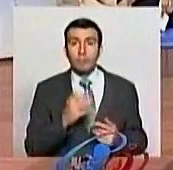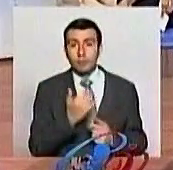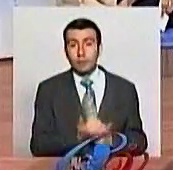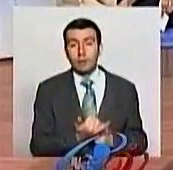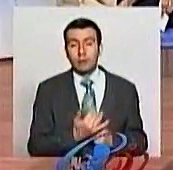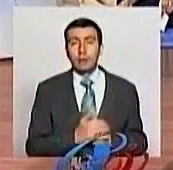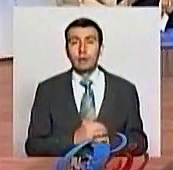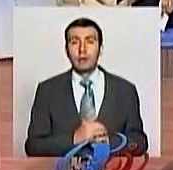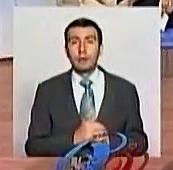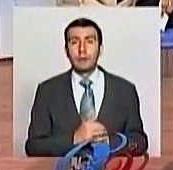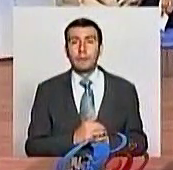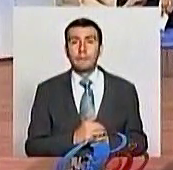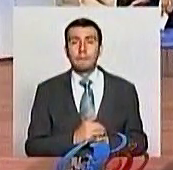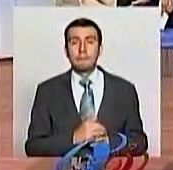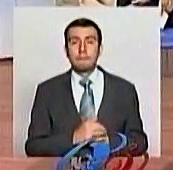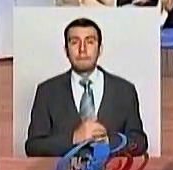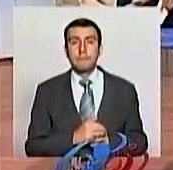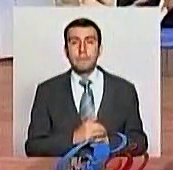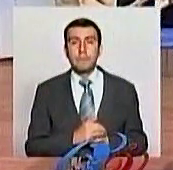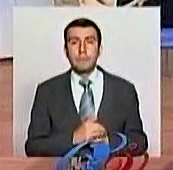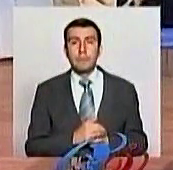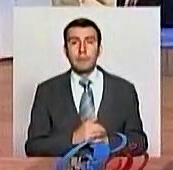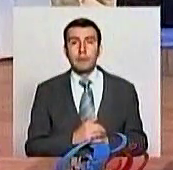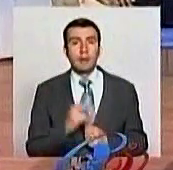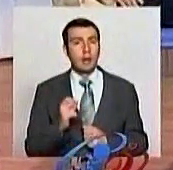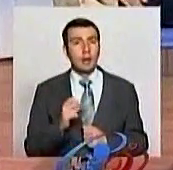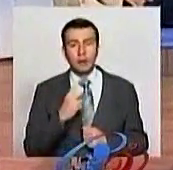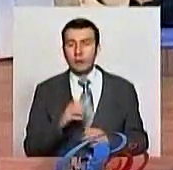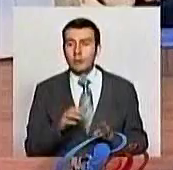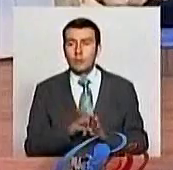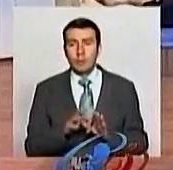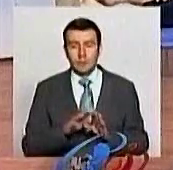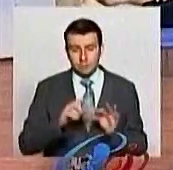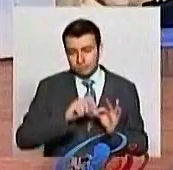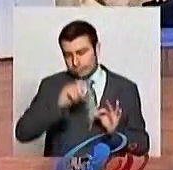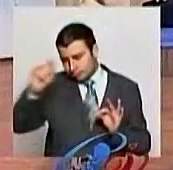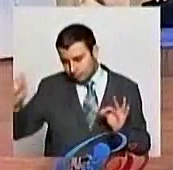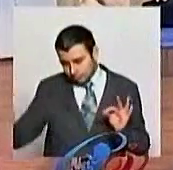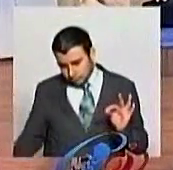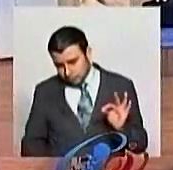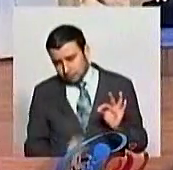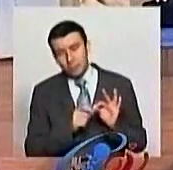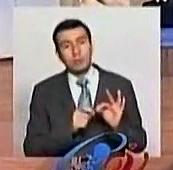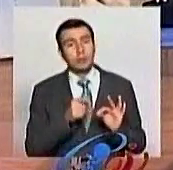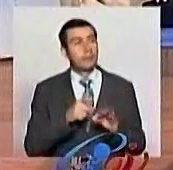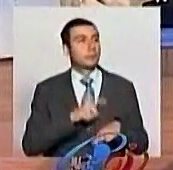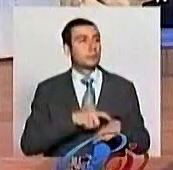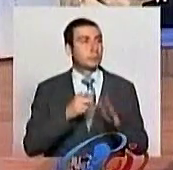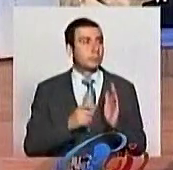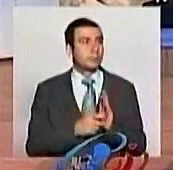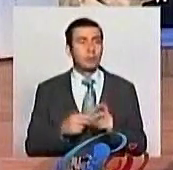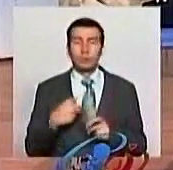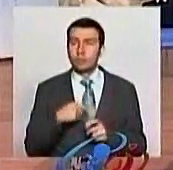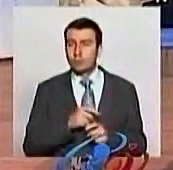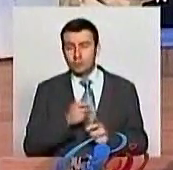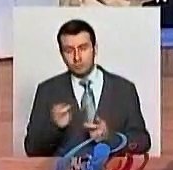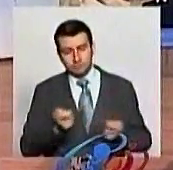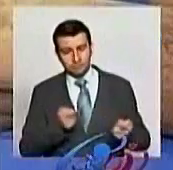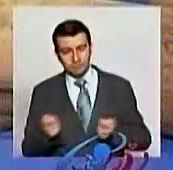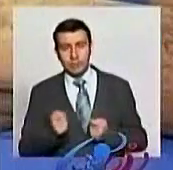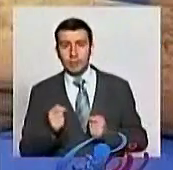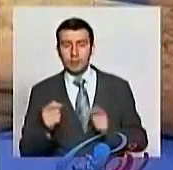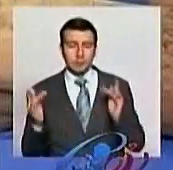paciente tenga como un circuito, ¿cierto? Un circuito cerrado donde nosotros vamos a medir la